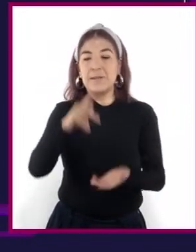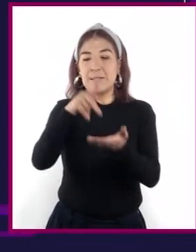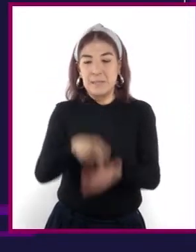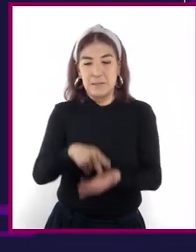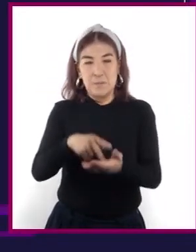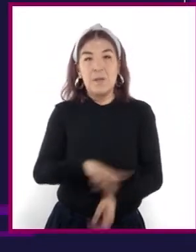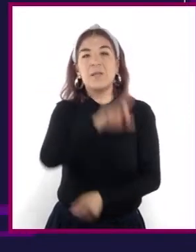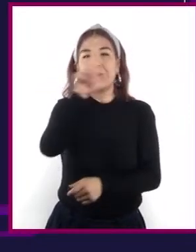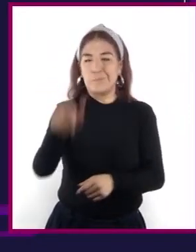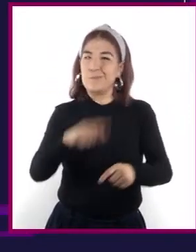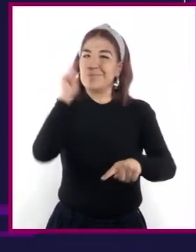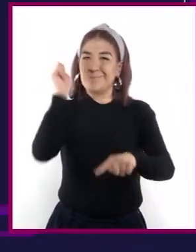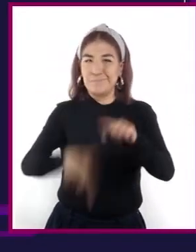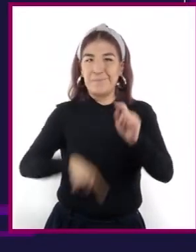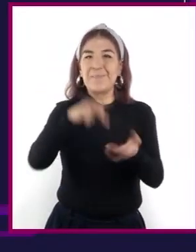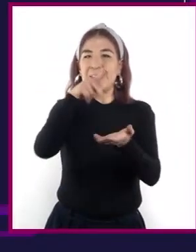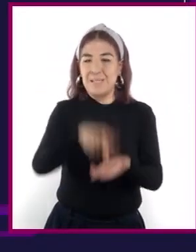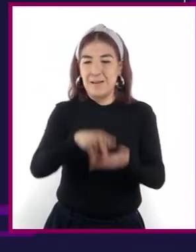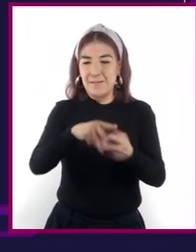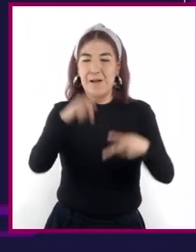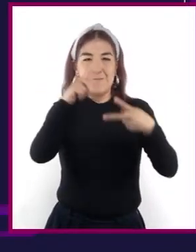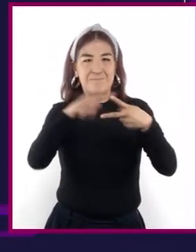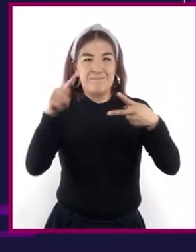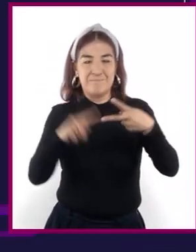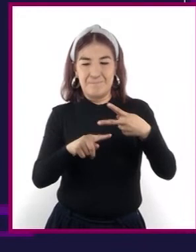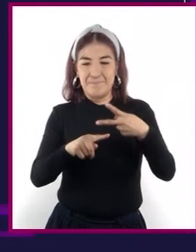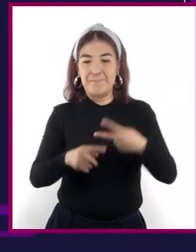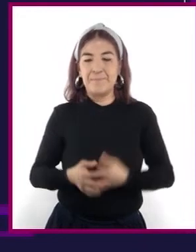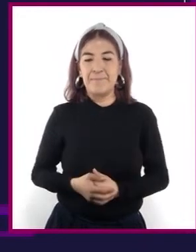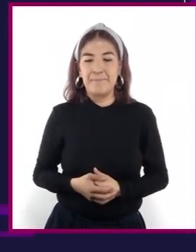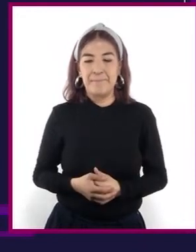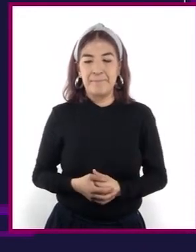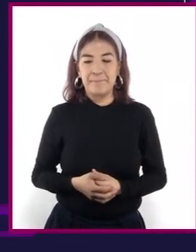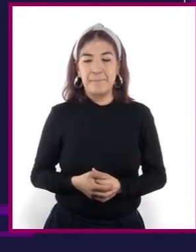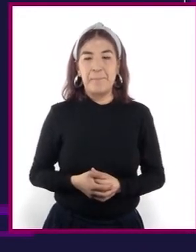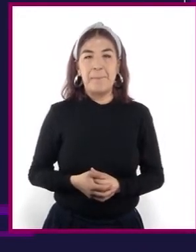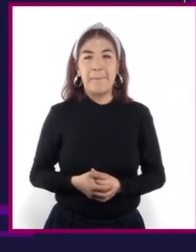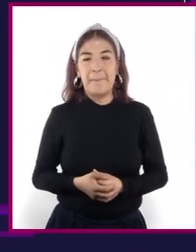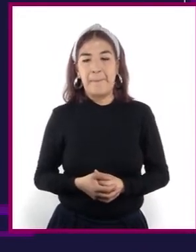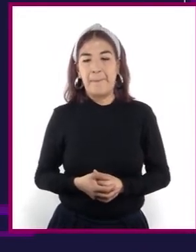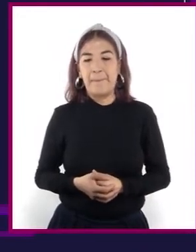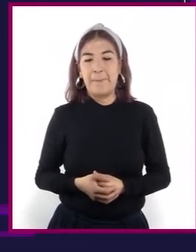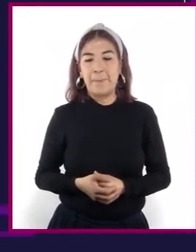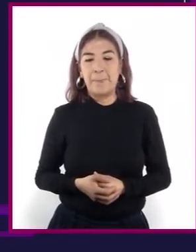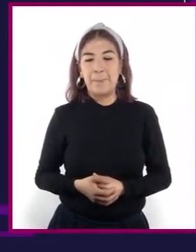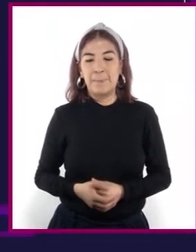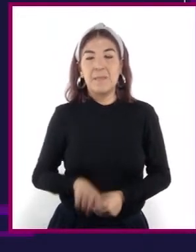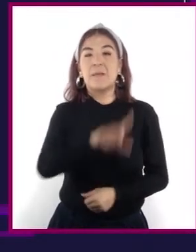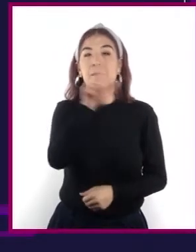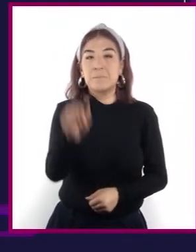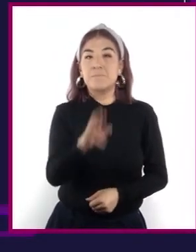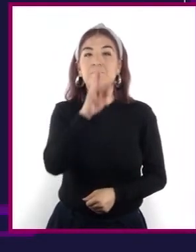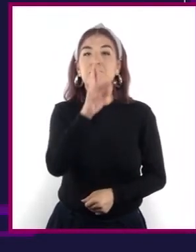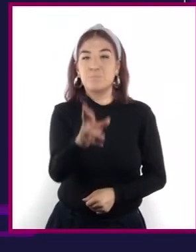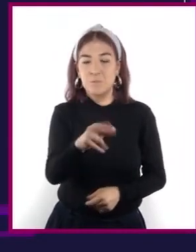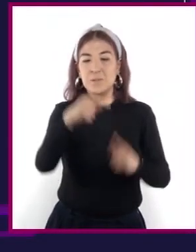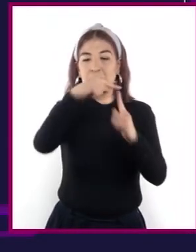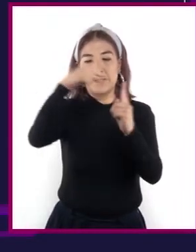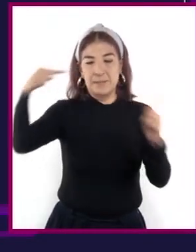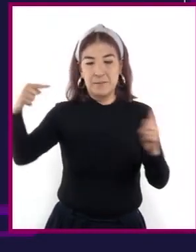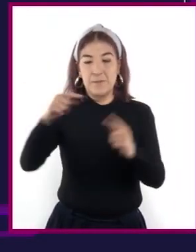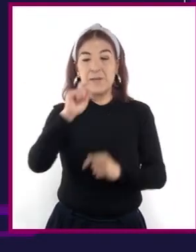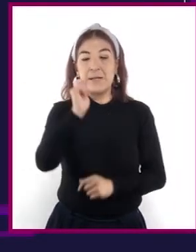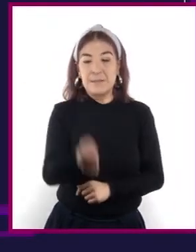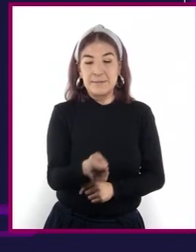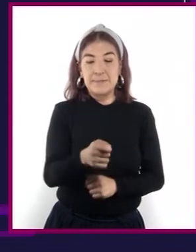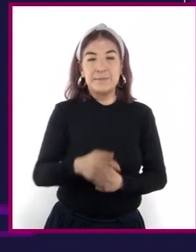Luego, simplificamos las unidades comunes en el numerador y en el denominador y resolvemos la división, de donde